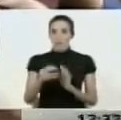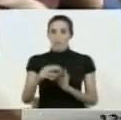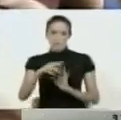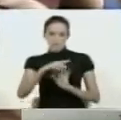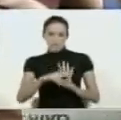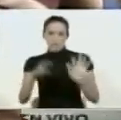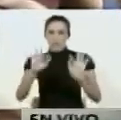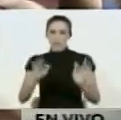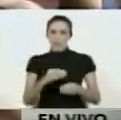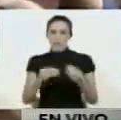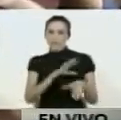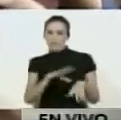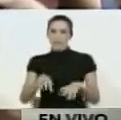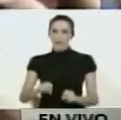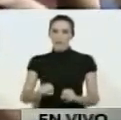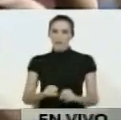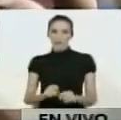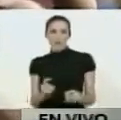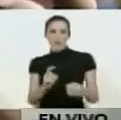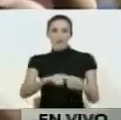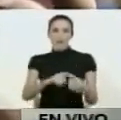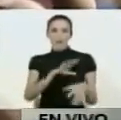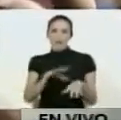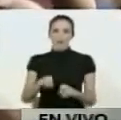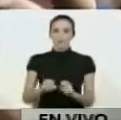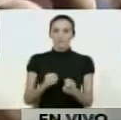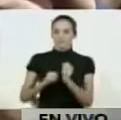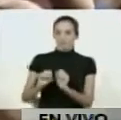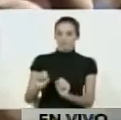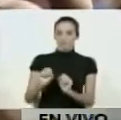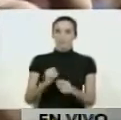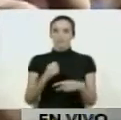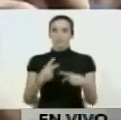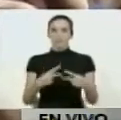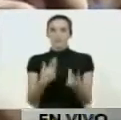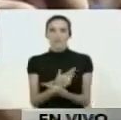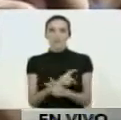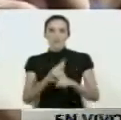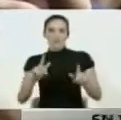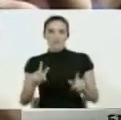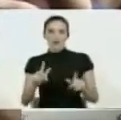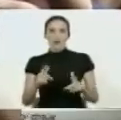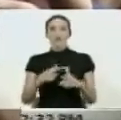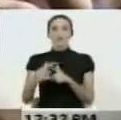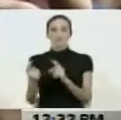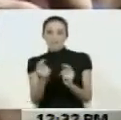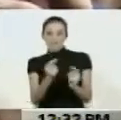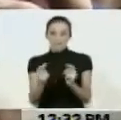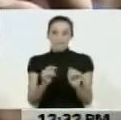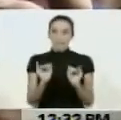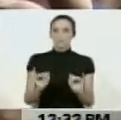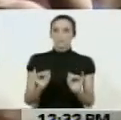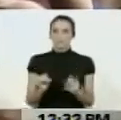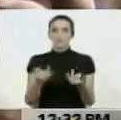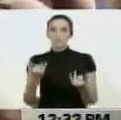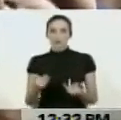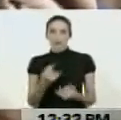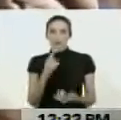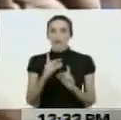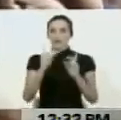utiliza el imperio y sus aliados, buscar frenar nuestros procesos libertarios. En un debate como este, bueno, ya lo